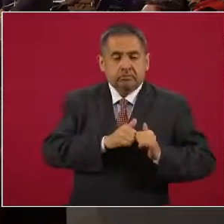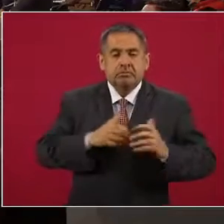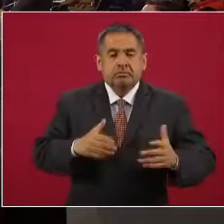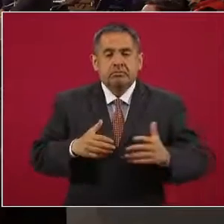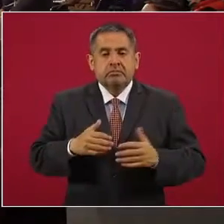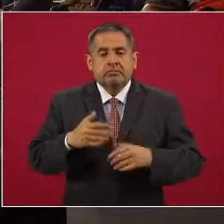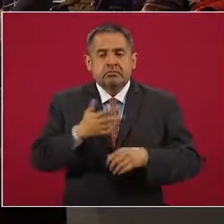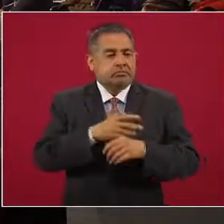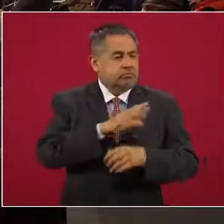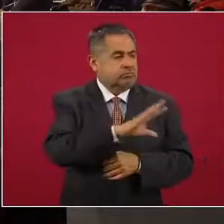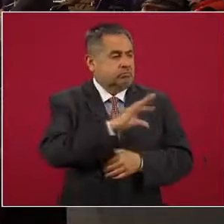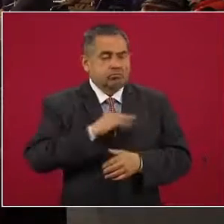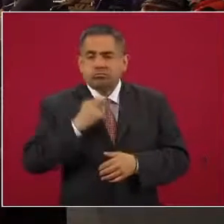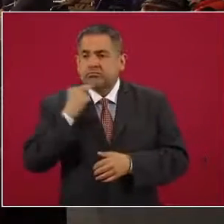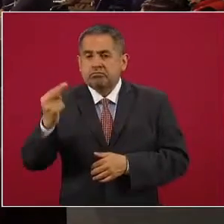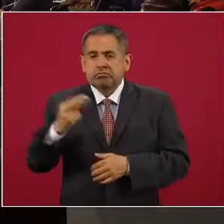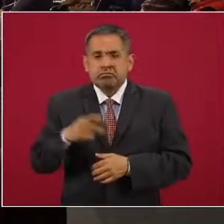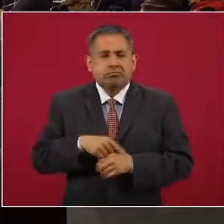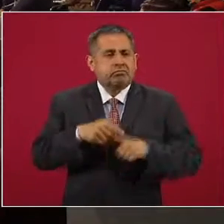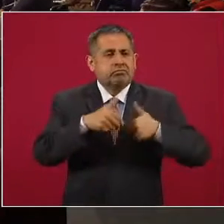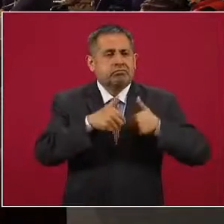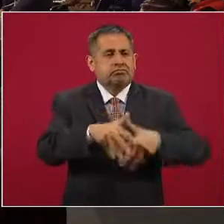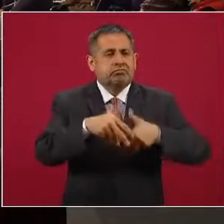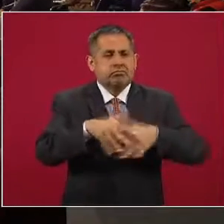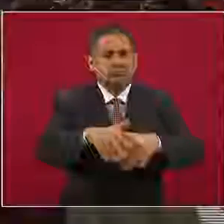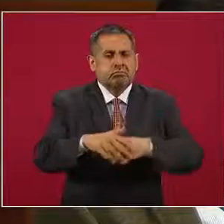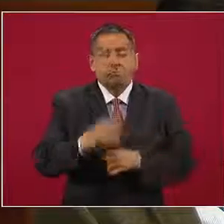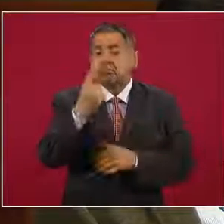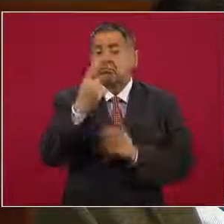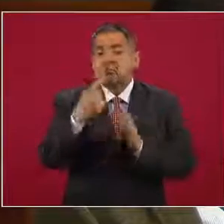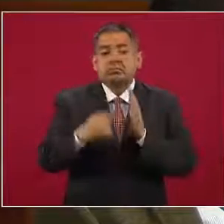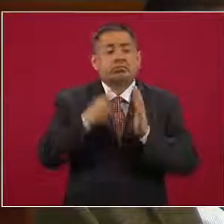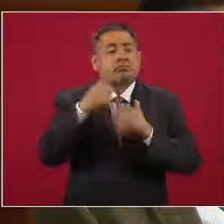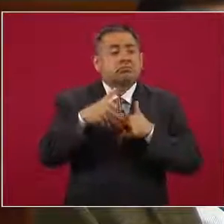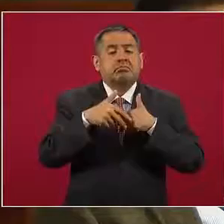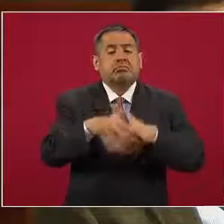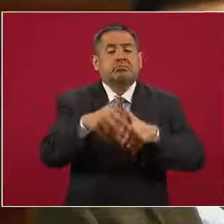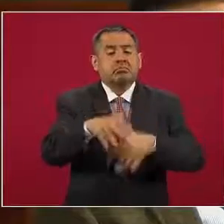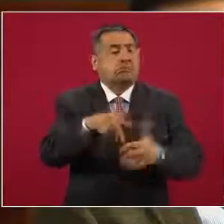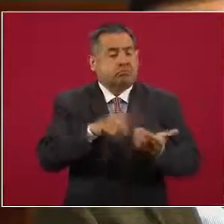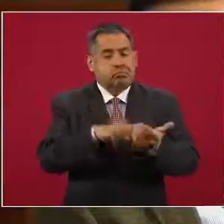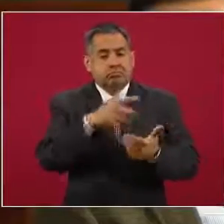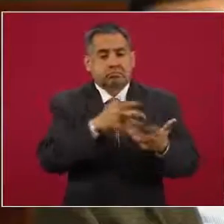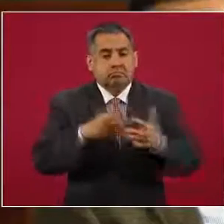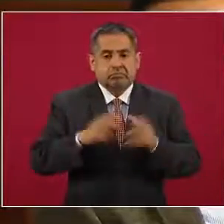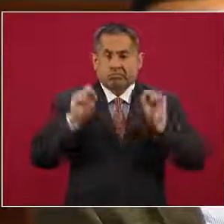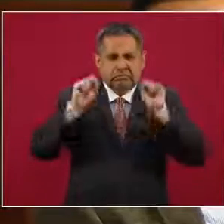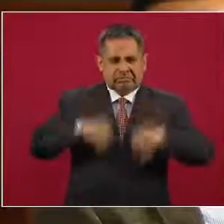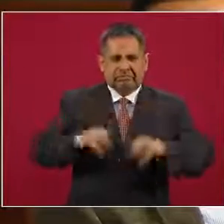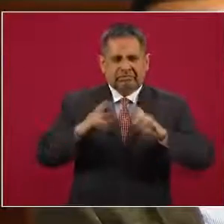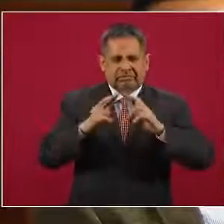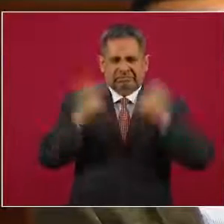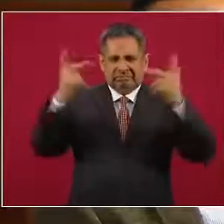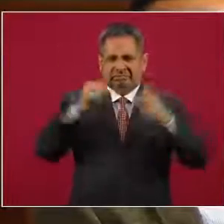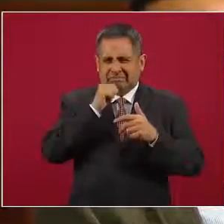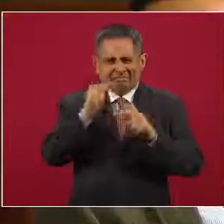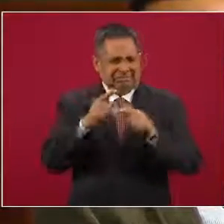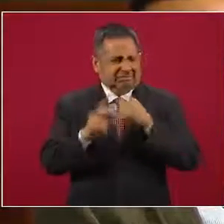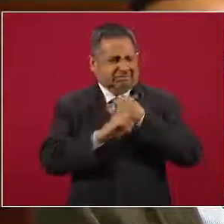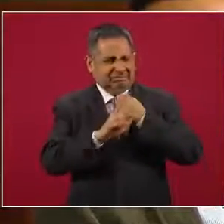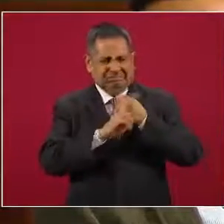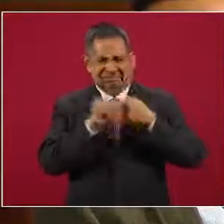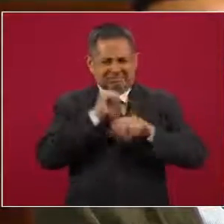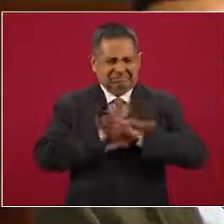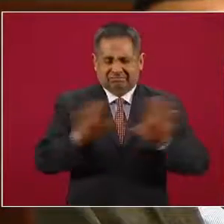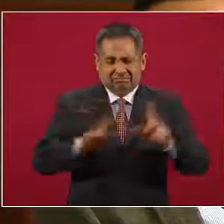que son las voces de la ausencia, hacen una marcha. Es la única marcha que se hace sin romper ni un vidrio ni